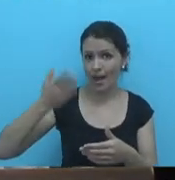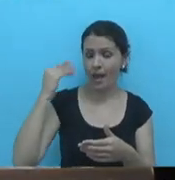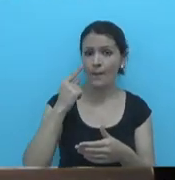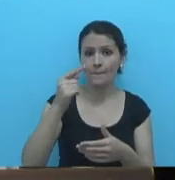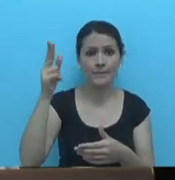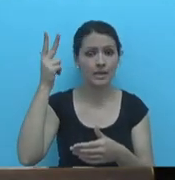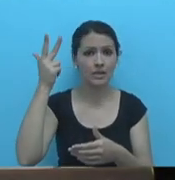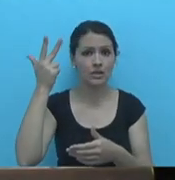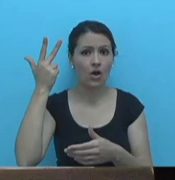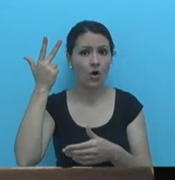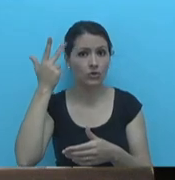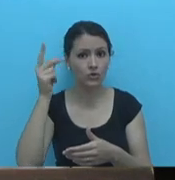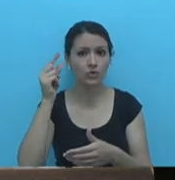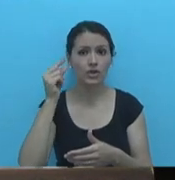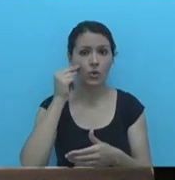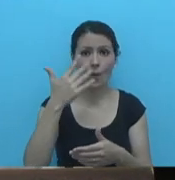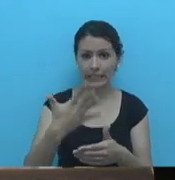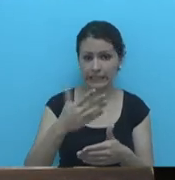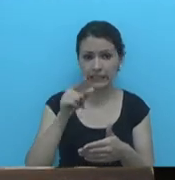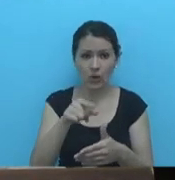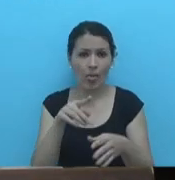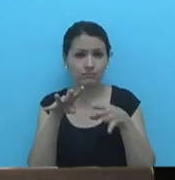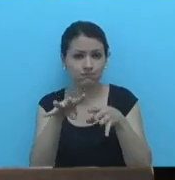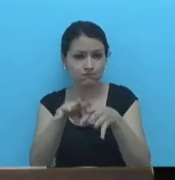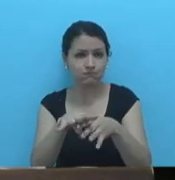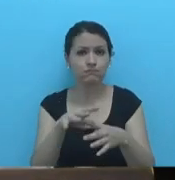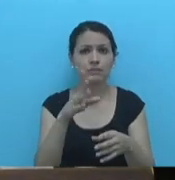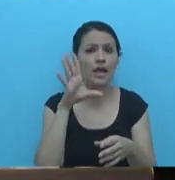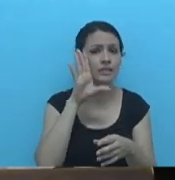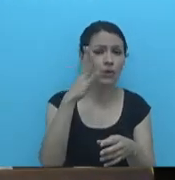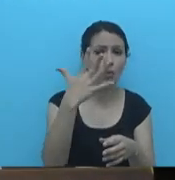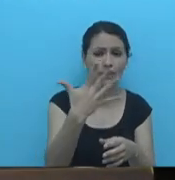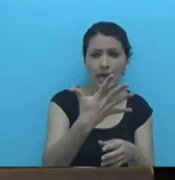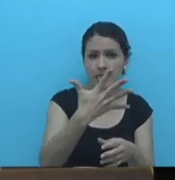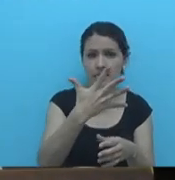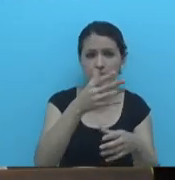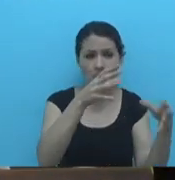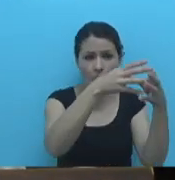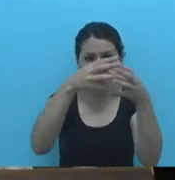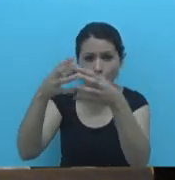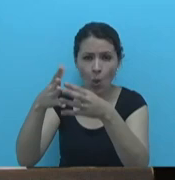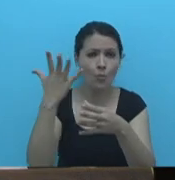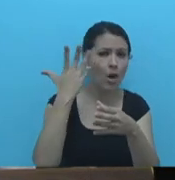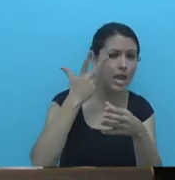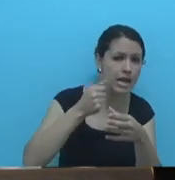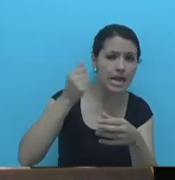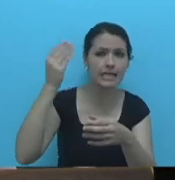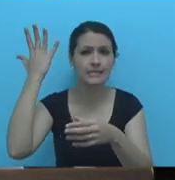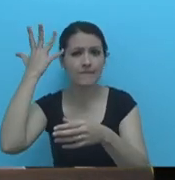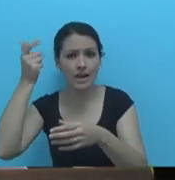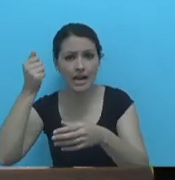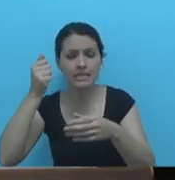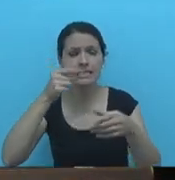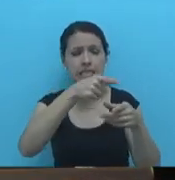desesperado por aguantar la invasión de 55 bergantines ingleses y franceses y 15